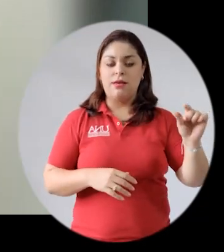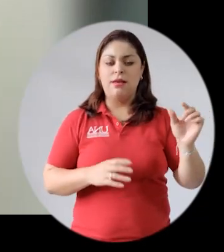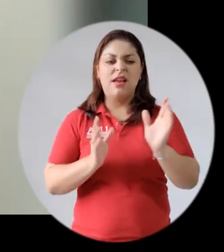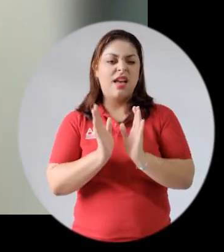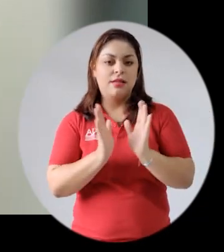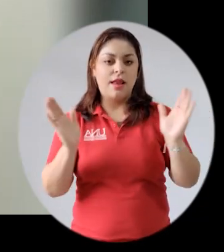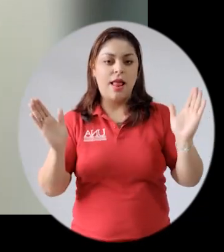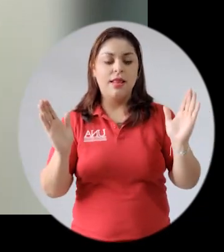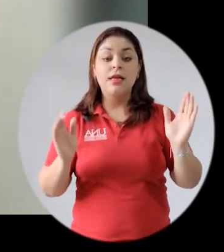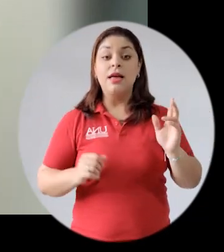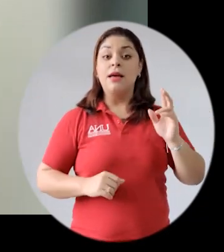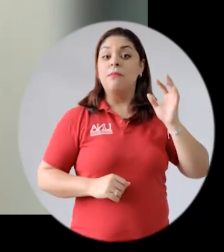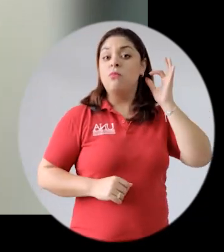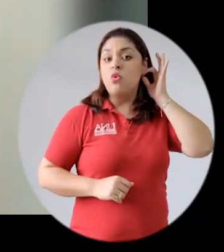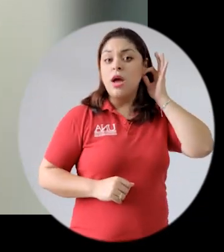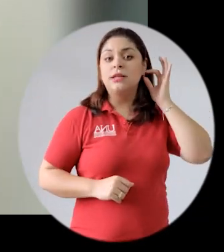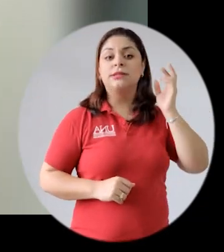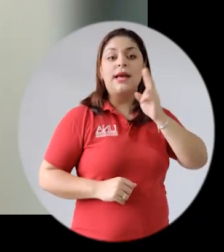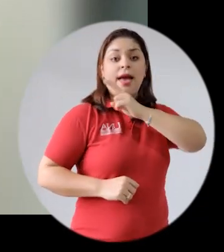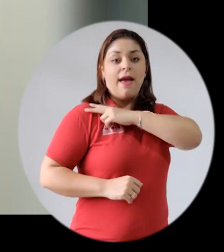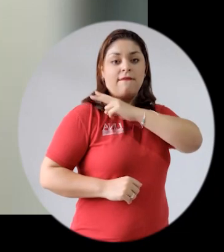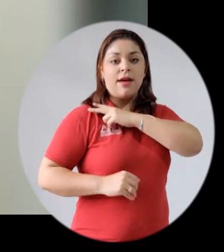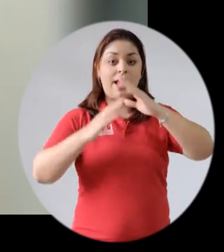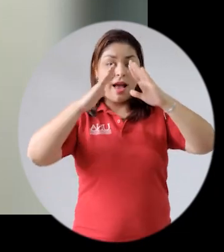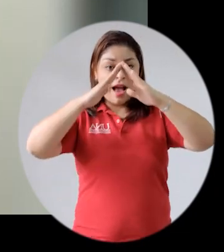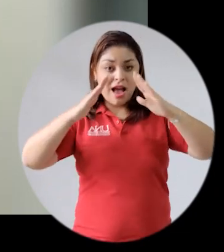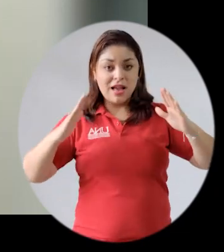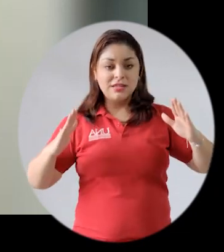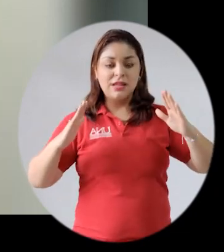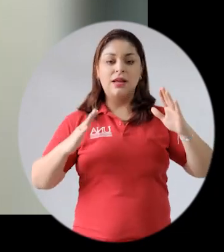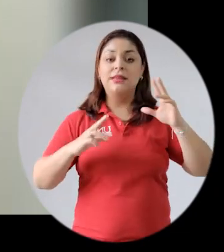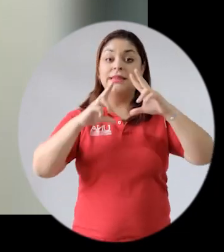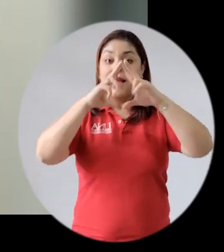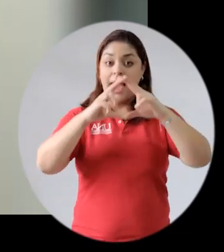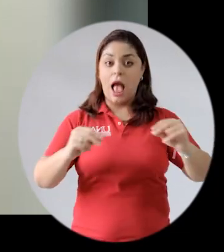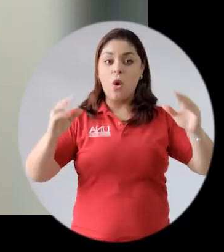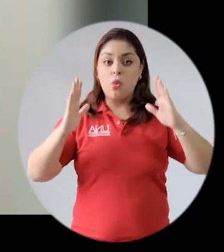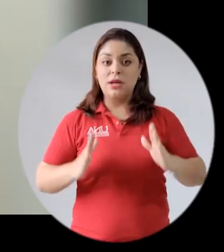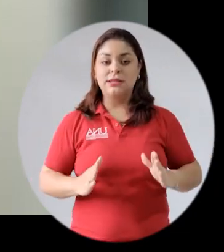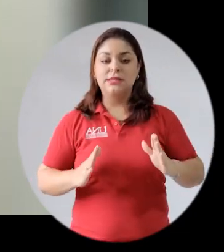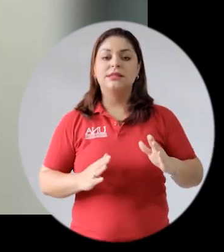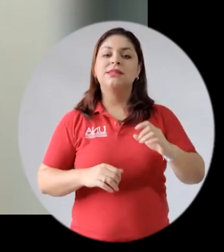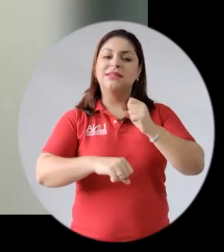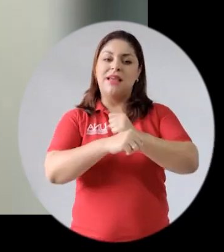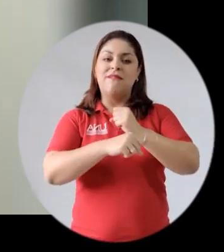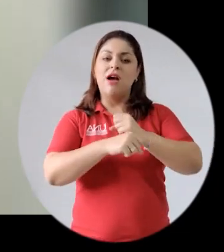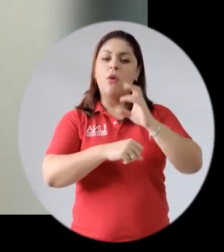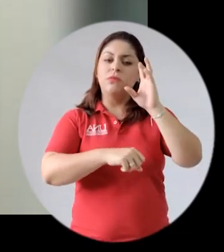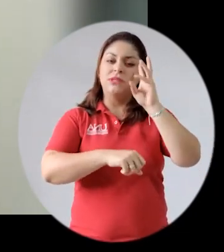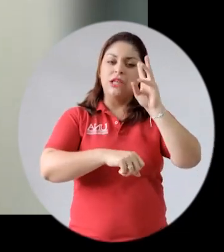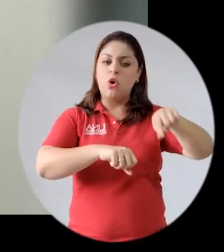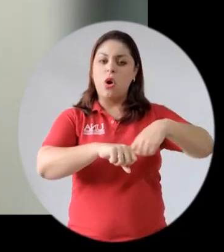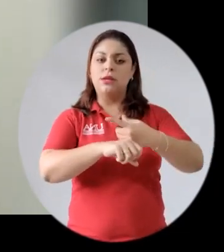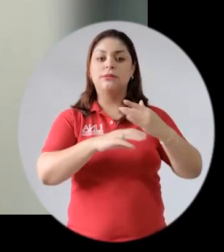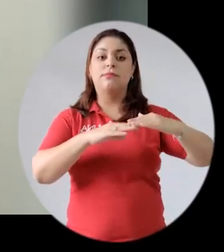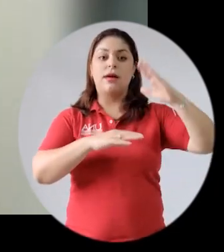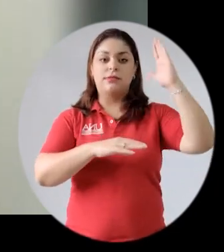y que muchas de ellas lo hacen en condición de informalidad, etcétera, etcétera. Y vemos digamos, en los datos cuando